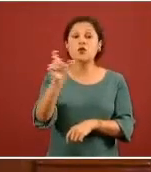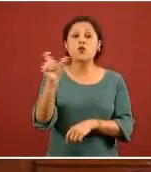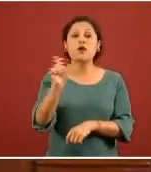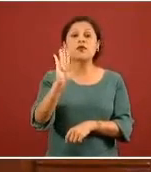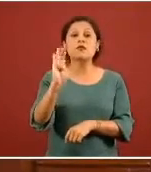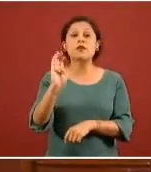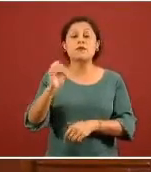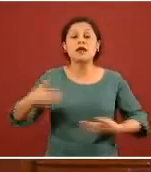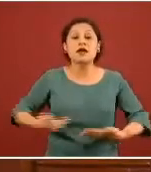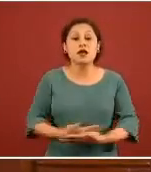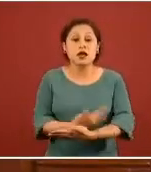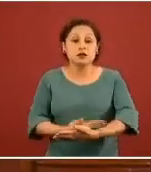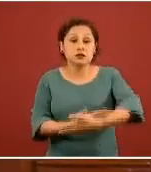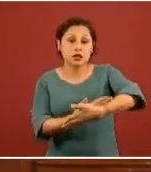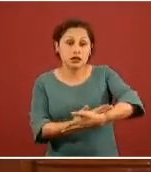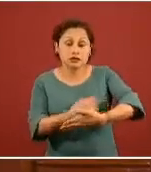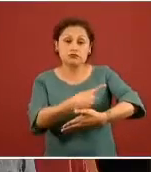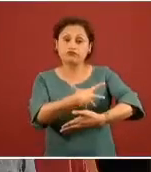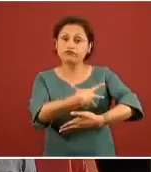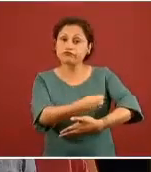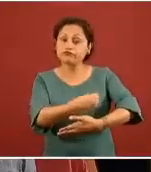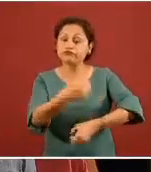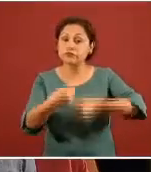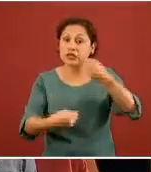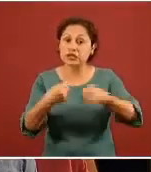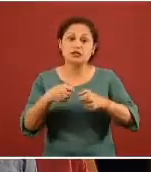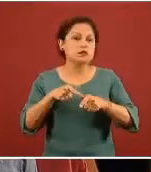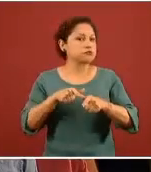interrumpirse durante la pandemia.